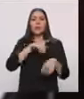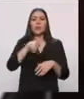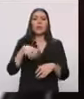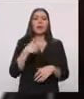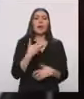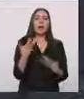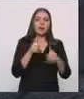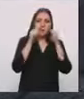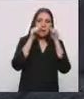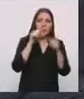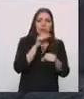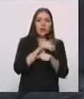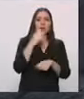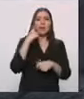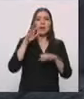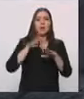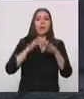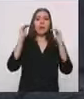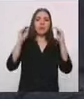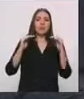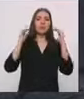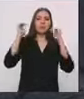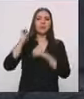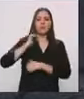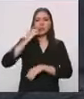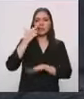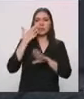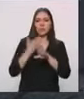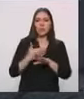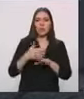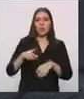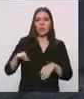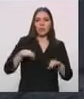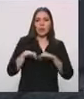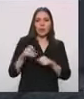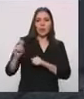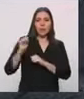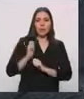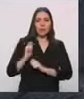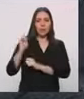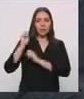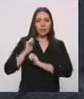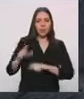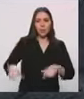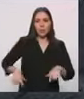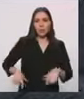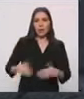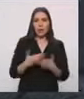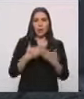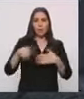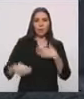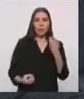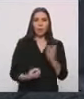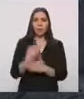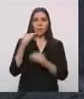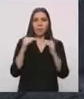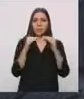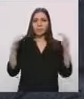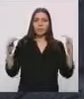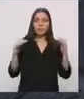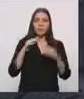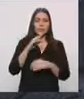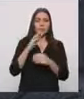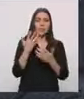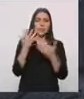tomar sean elevadas a los más altos cargos de poder, y justamente por eso es que ahora con el nuevo esquema de paridad total, pues tenemos